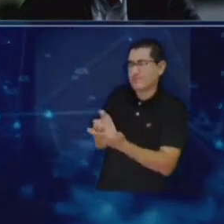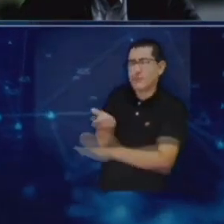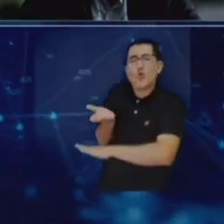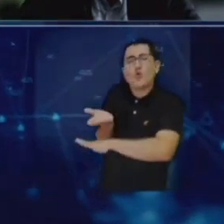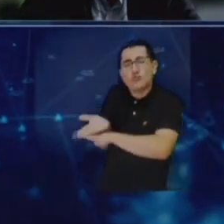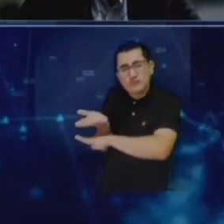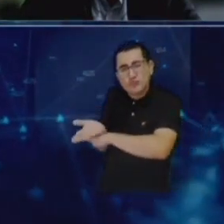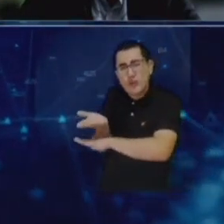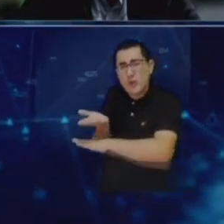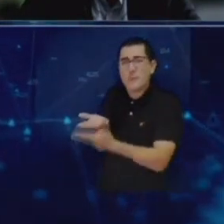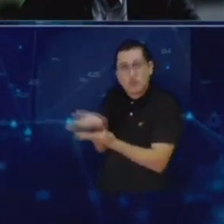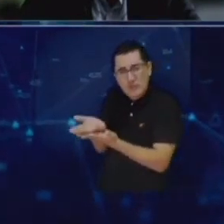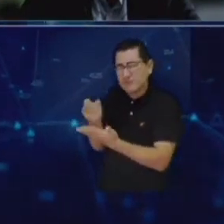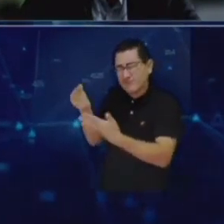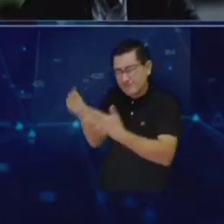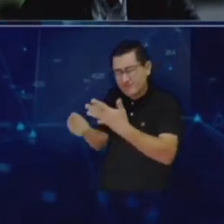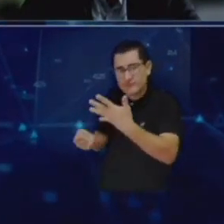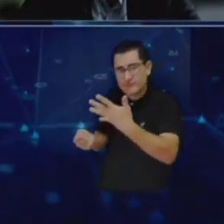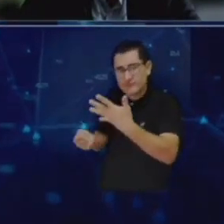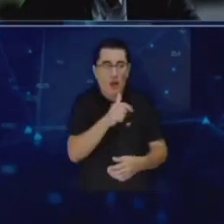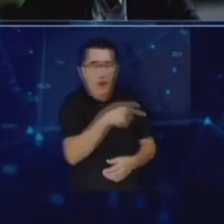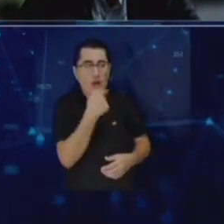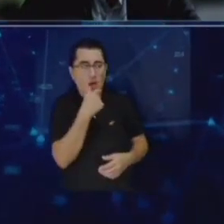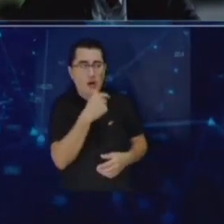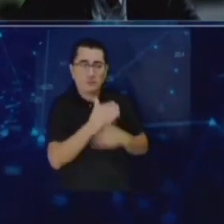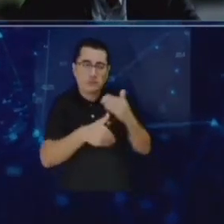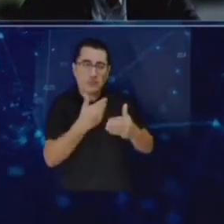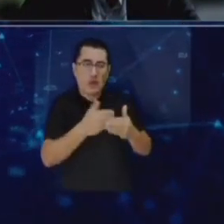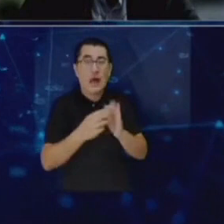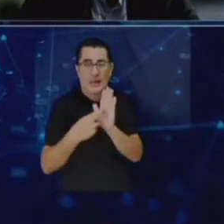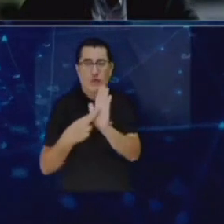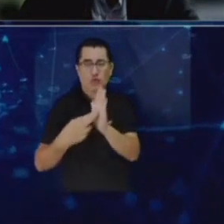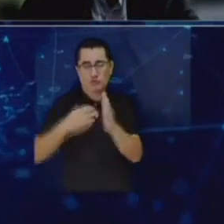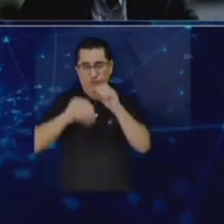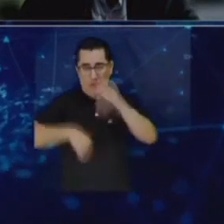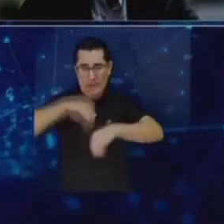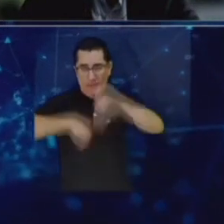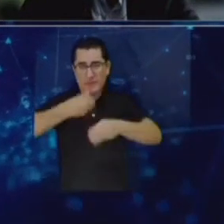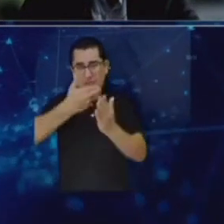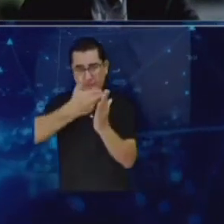del seno de CITEL, con la intención precisamente de avanzar en la resolución. La siguiente, por favor.